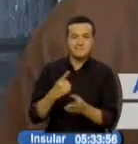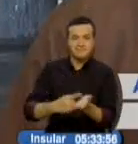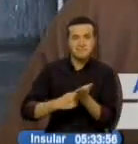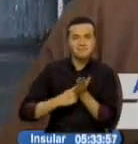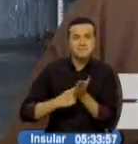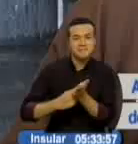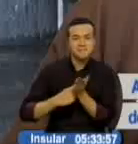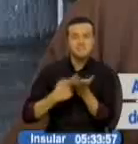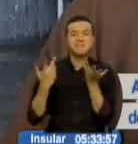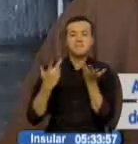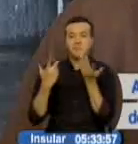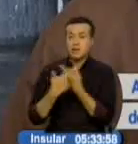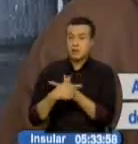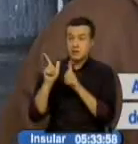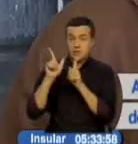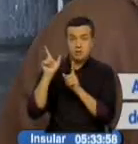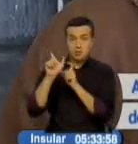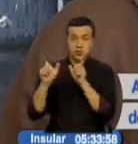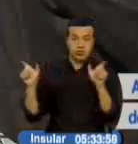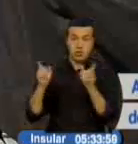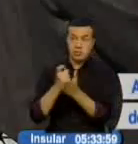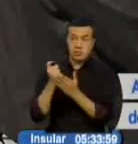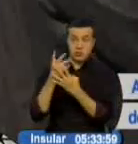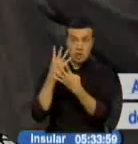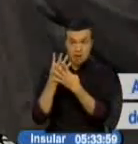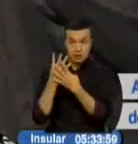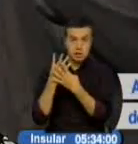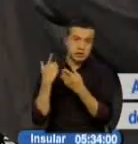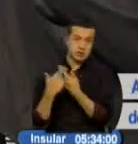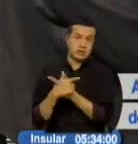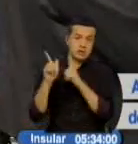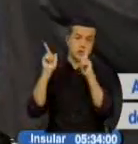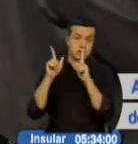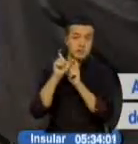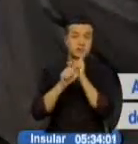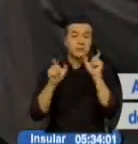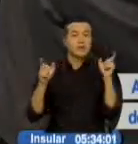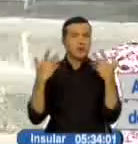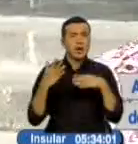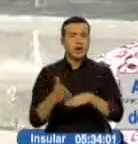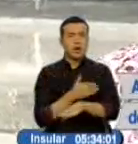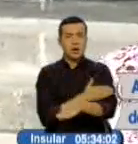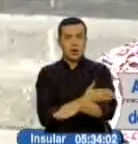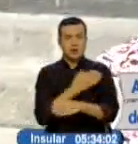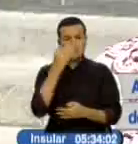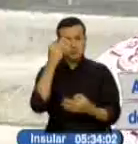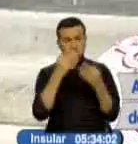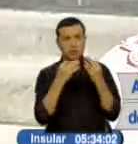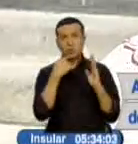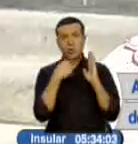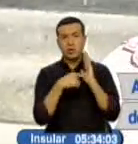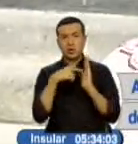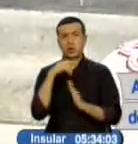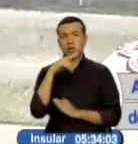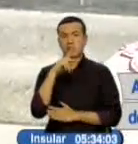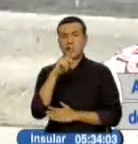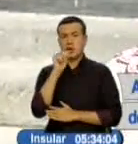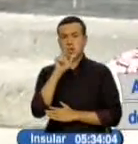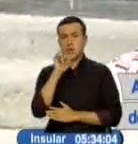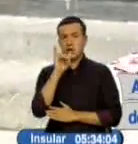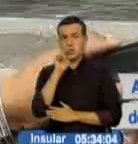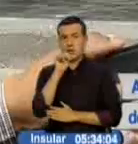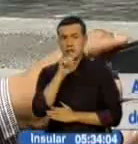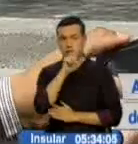dar la amnistía a los perseguidos políticos. Y también por quienes han sido ya procesados, tal es el caso de Karina Monteros, del pueblo